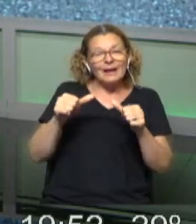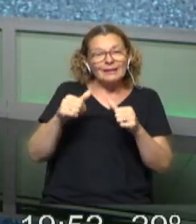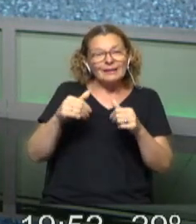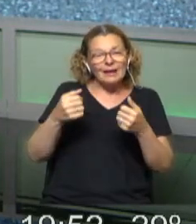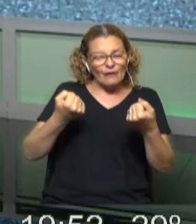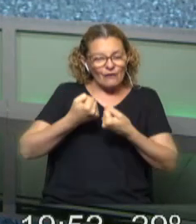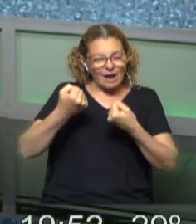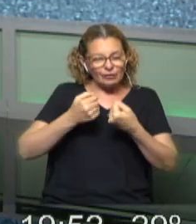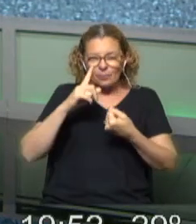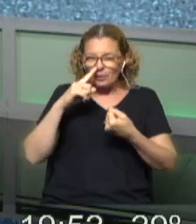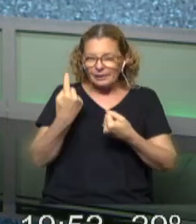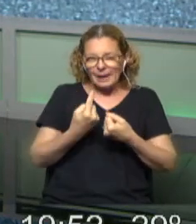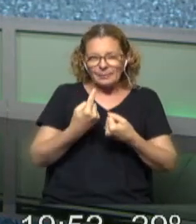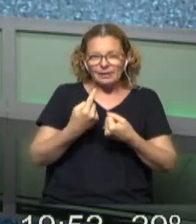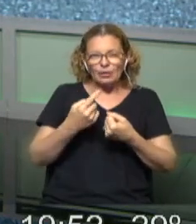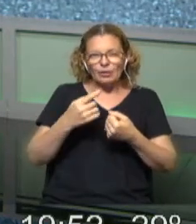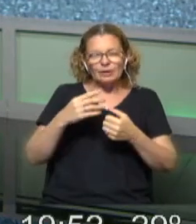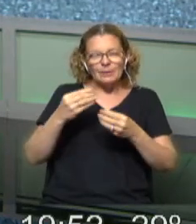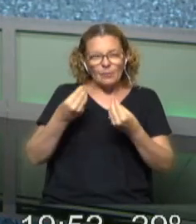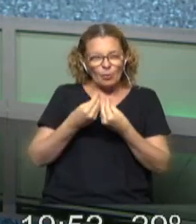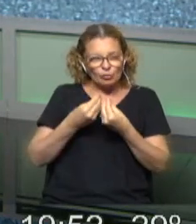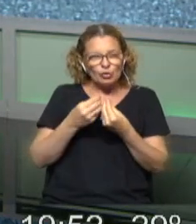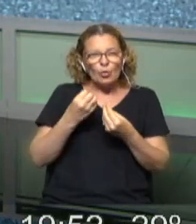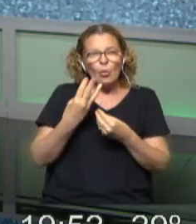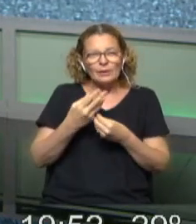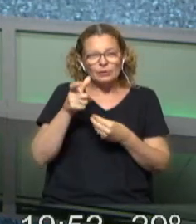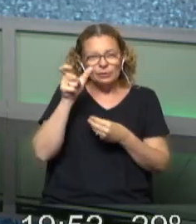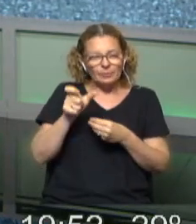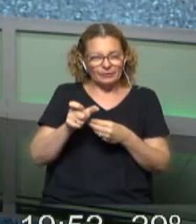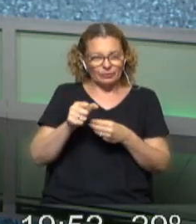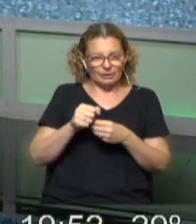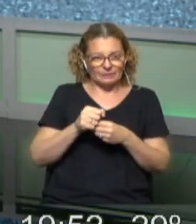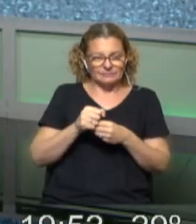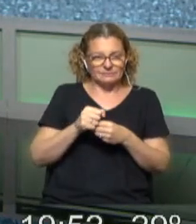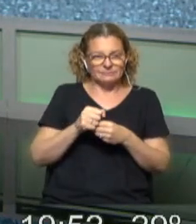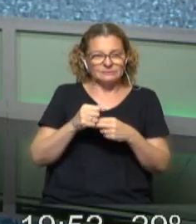en términos de velocidad y de densidad con respecto a estos dispositivos de